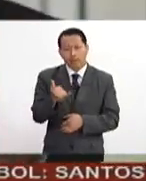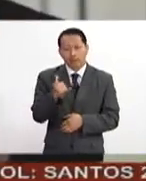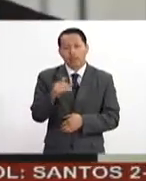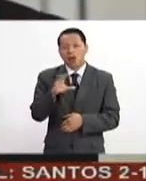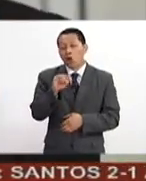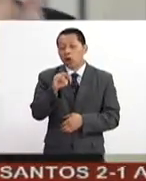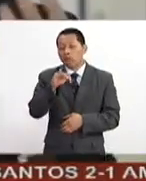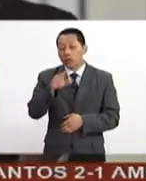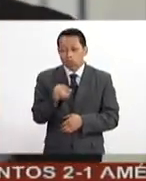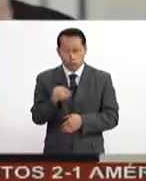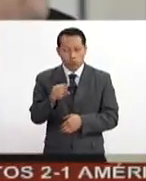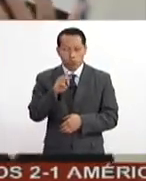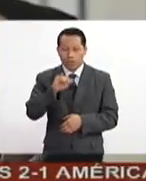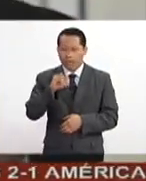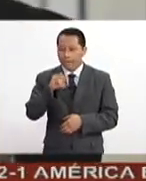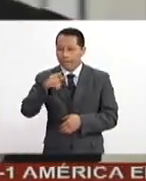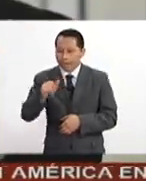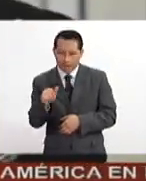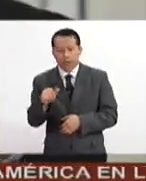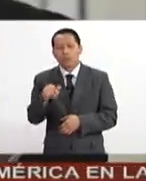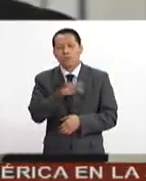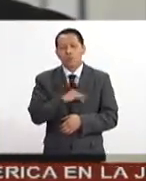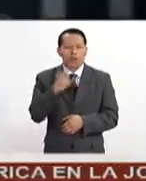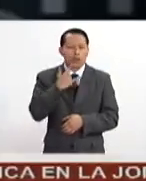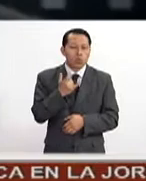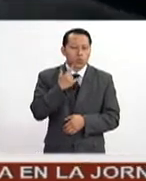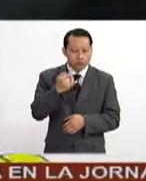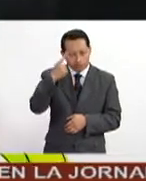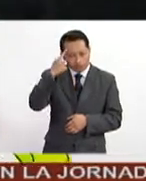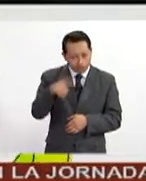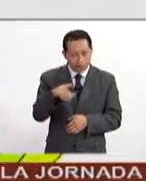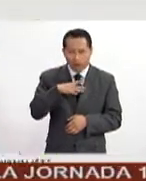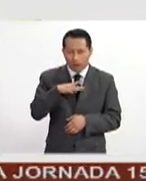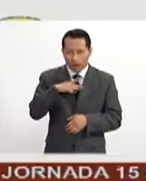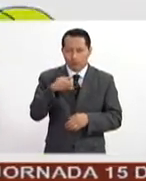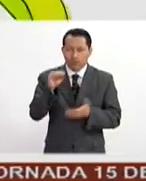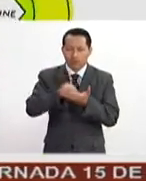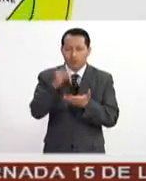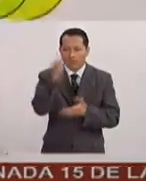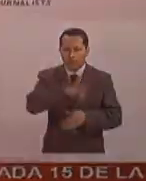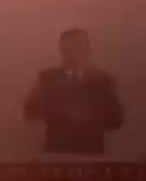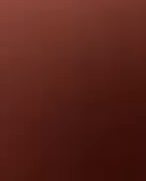de Wikipedia, Jimmy Wales, se suma a la lucha en contra de las notas falsas.